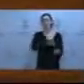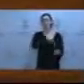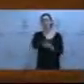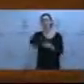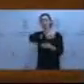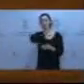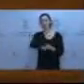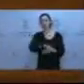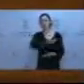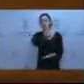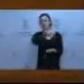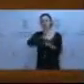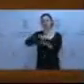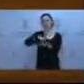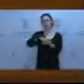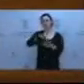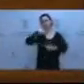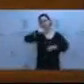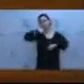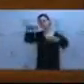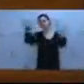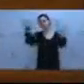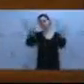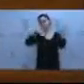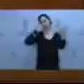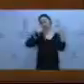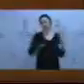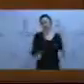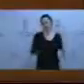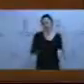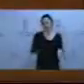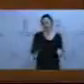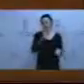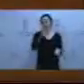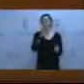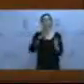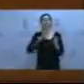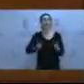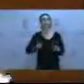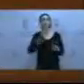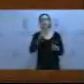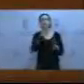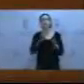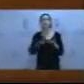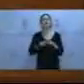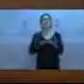por un caso, señor Fernández, que no se llama Trabuco, se llama Marea.